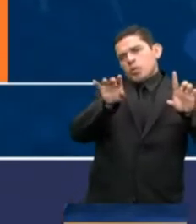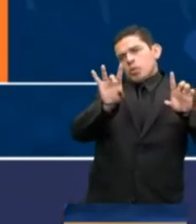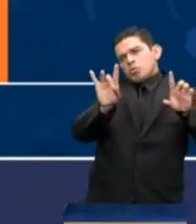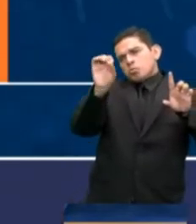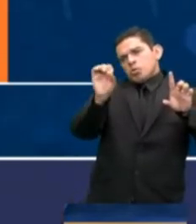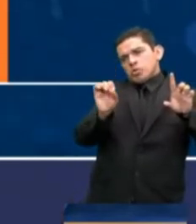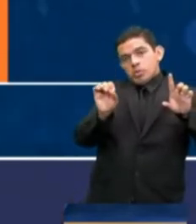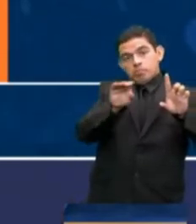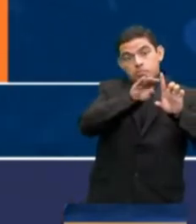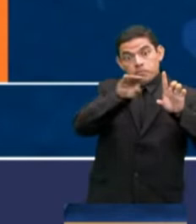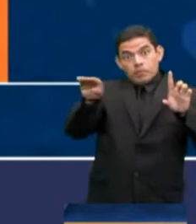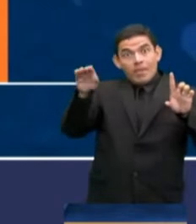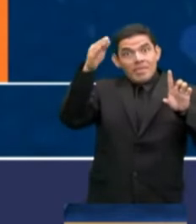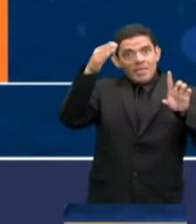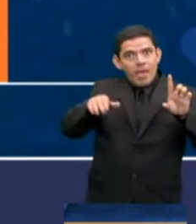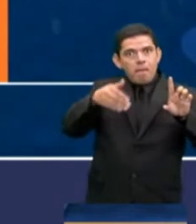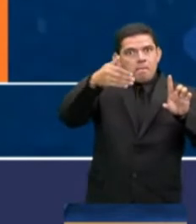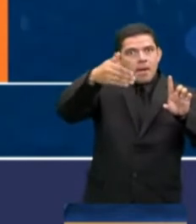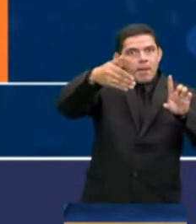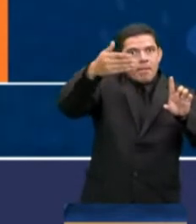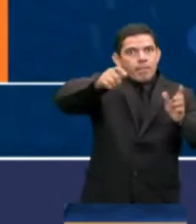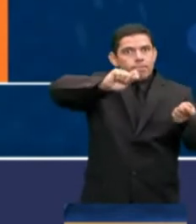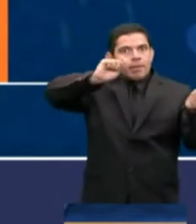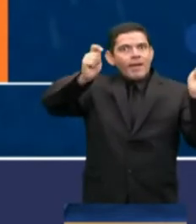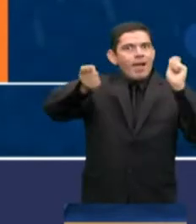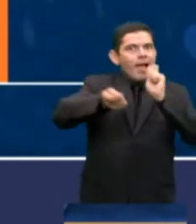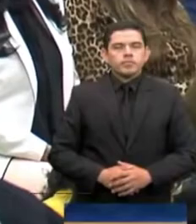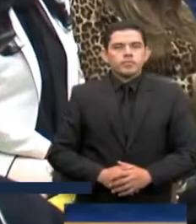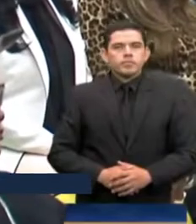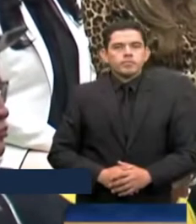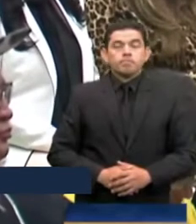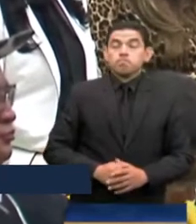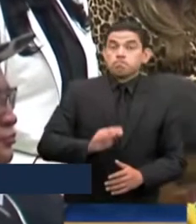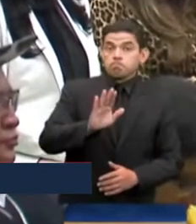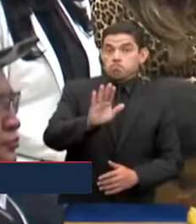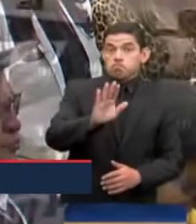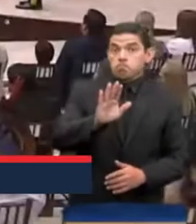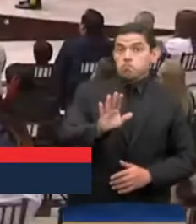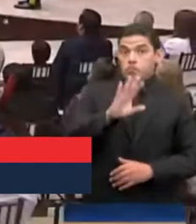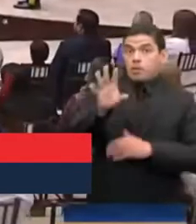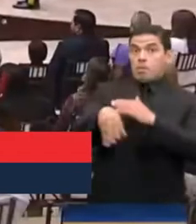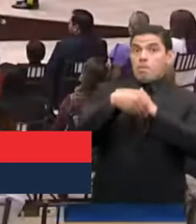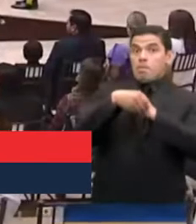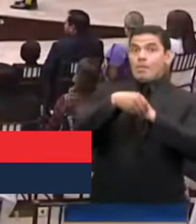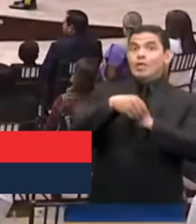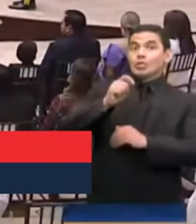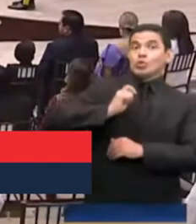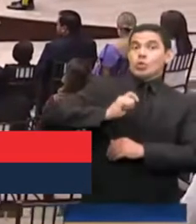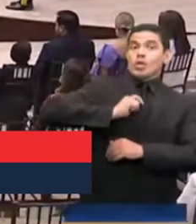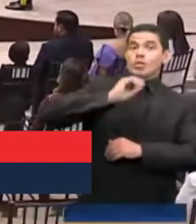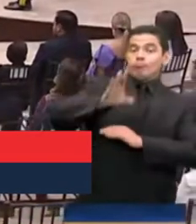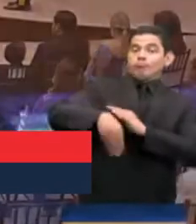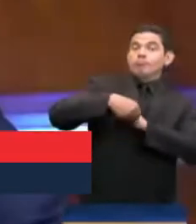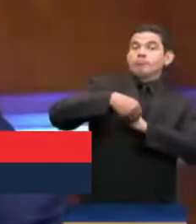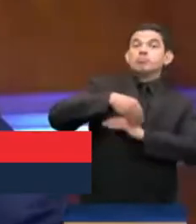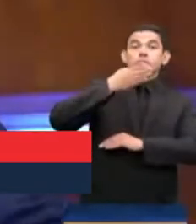2,8%, pero pronto cambiamos la tendencia. Aumentamos el salario básico, como